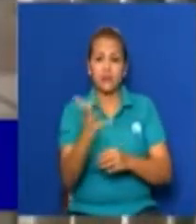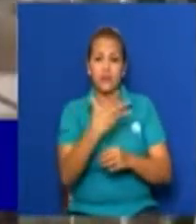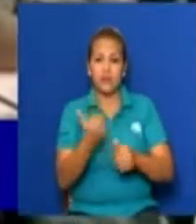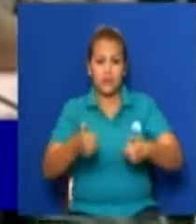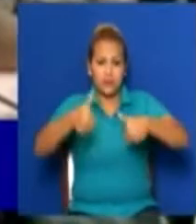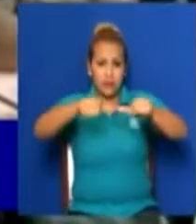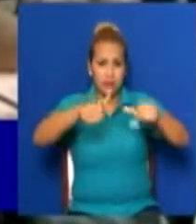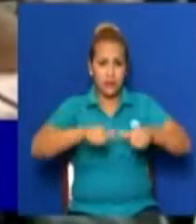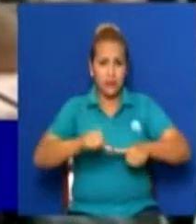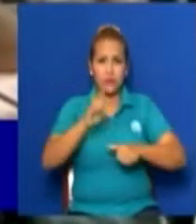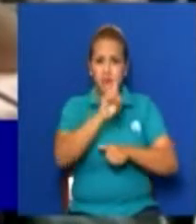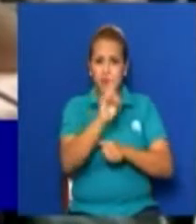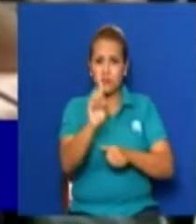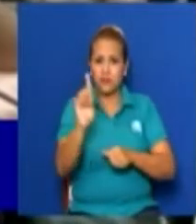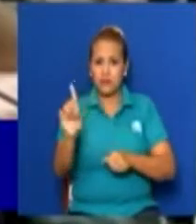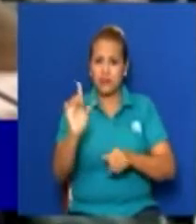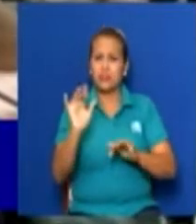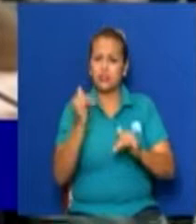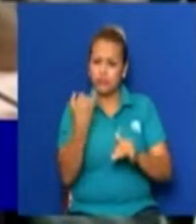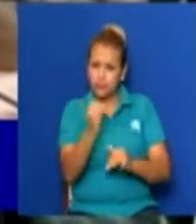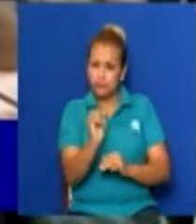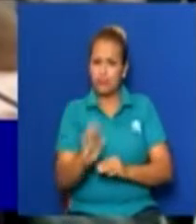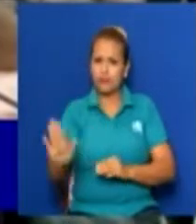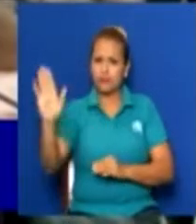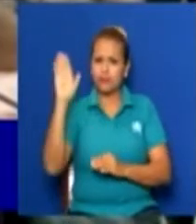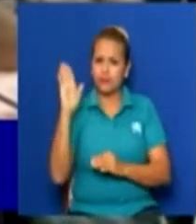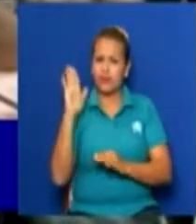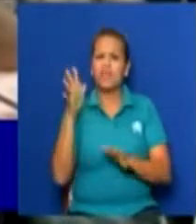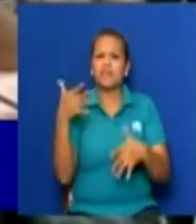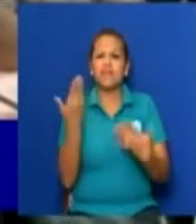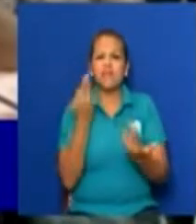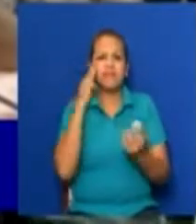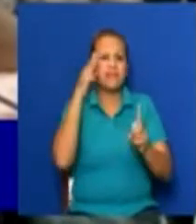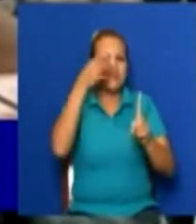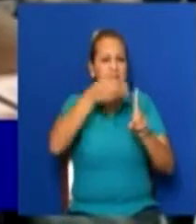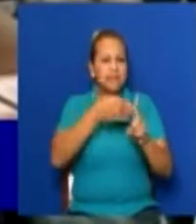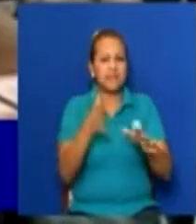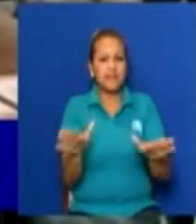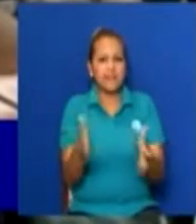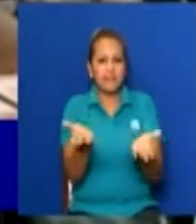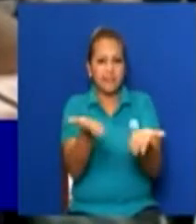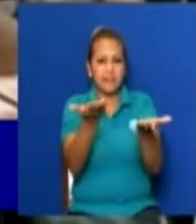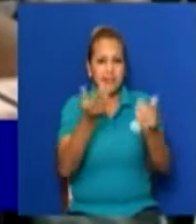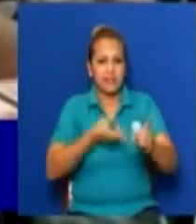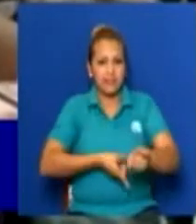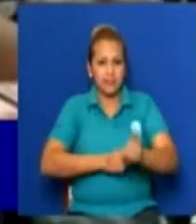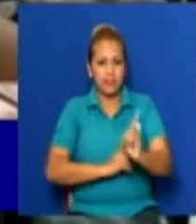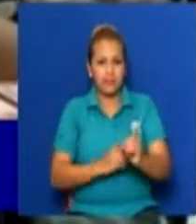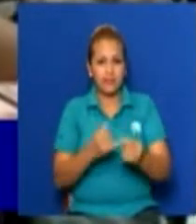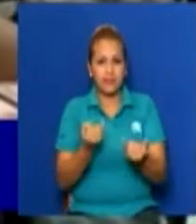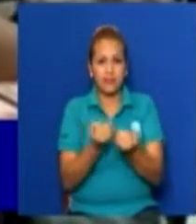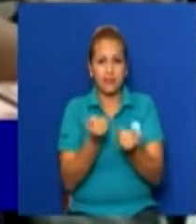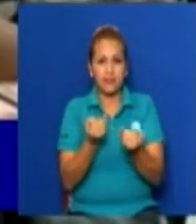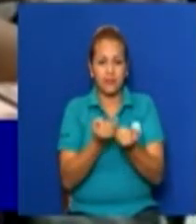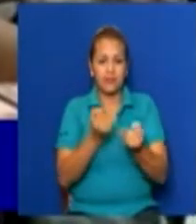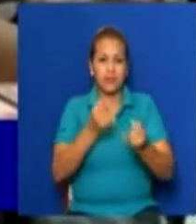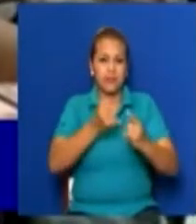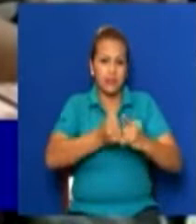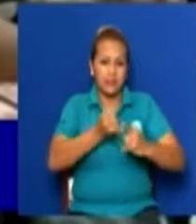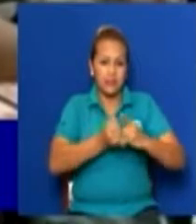se comprometen a alcanzar la finalidad básica de la promoción de la igualdad de oportunidades y de